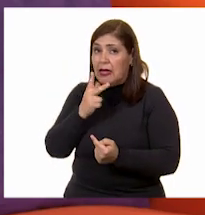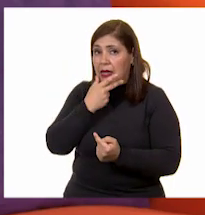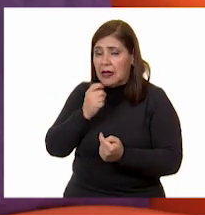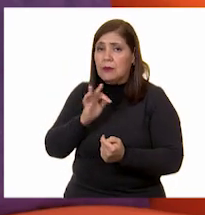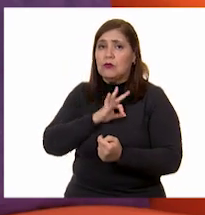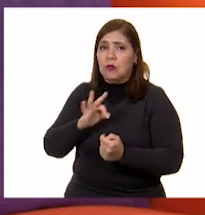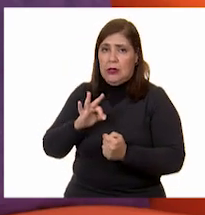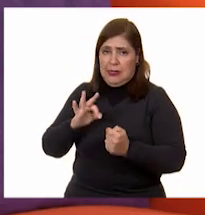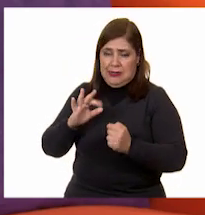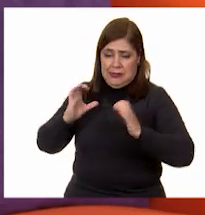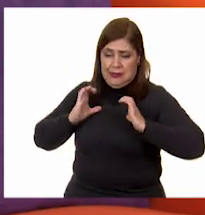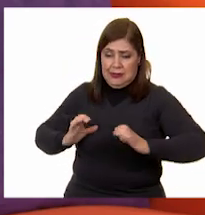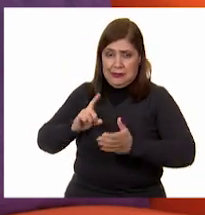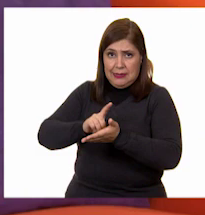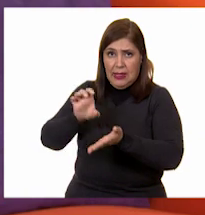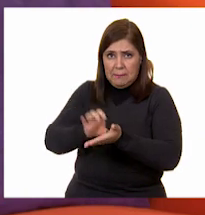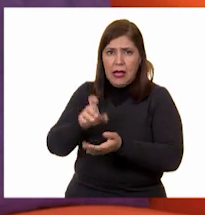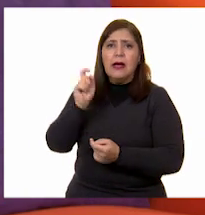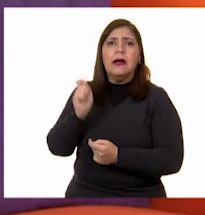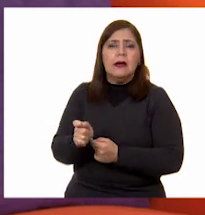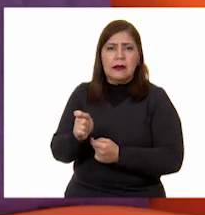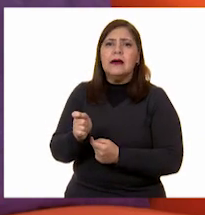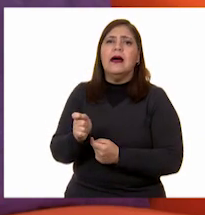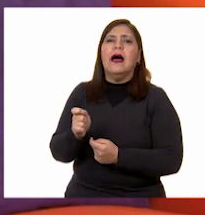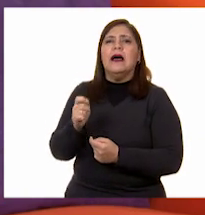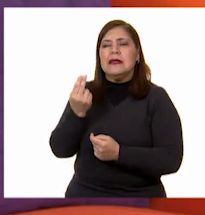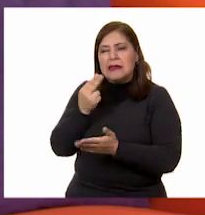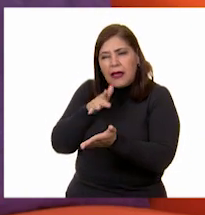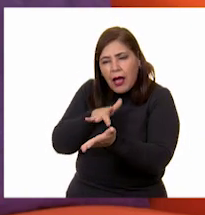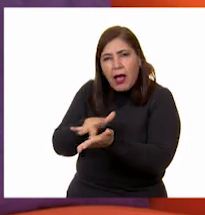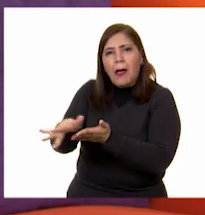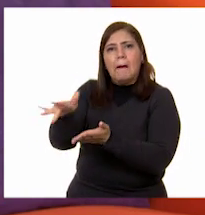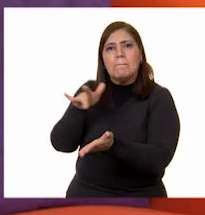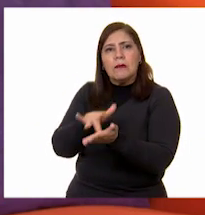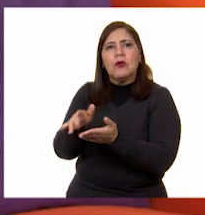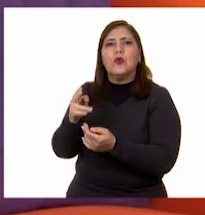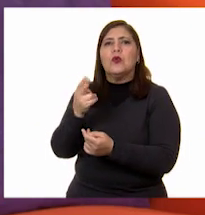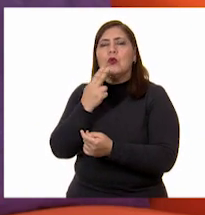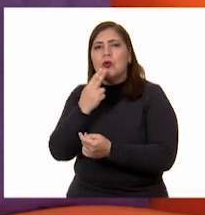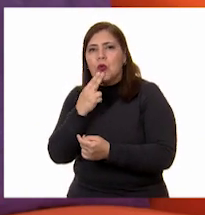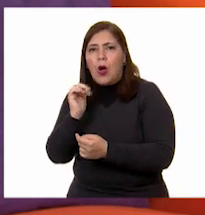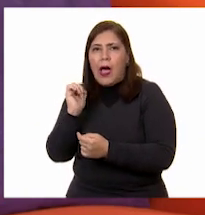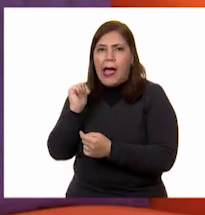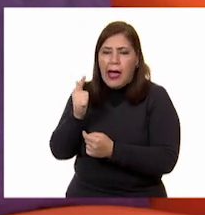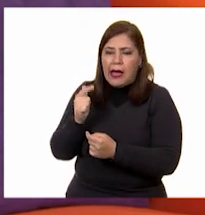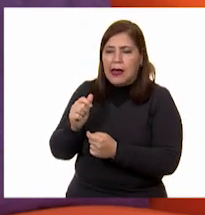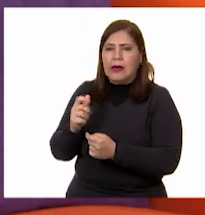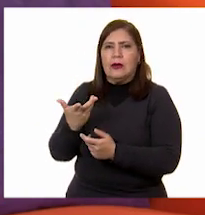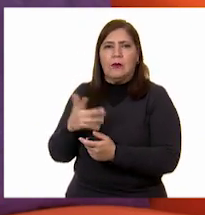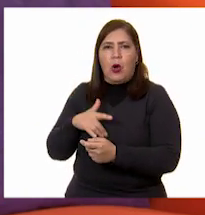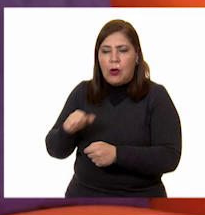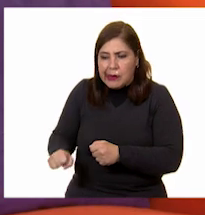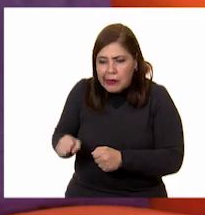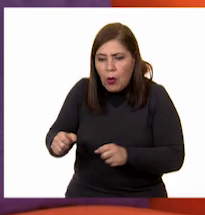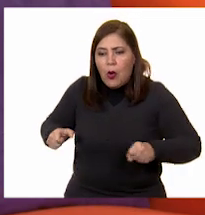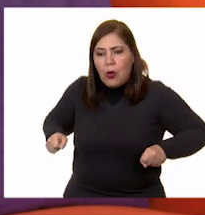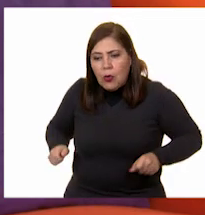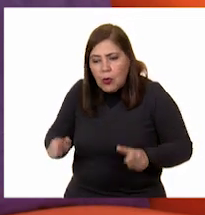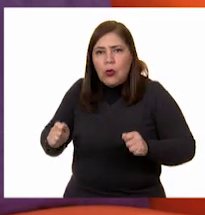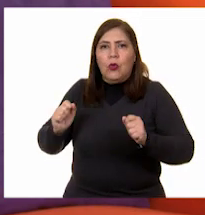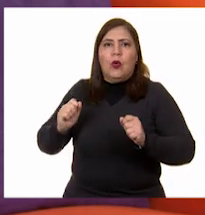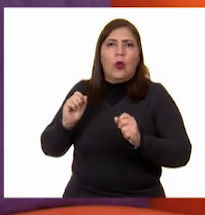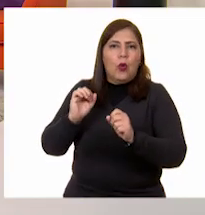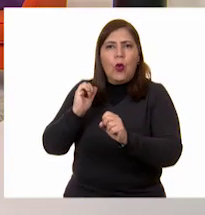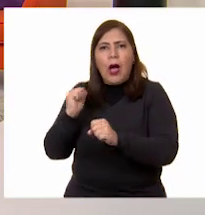esta condición requieren constantemente de apoyos como usar algún aditamento o de alguien más para desplazarse